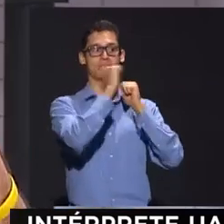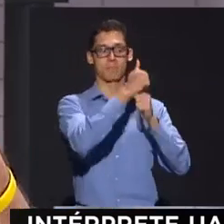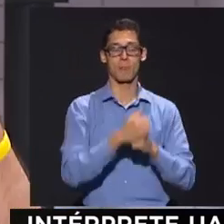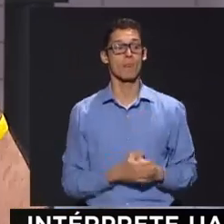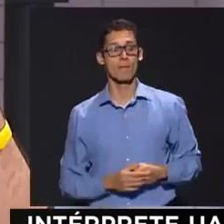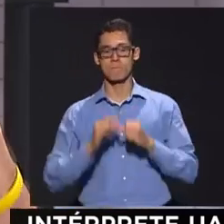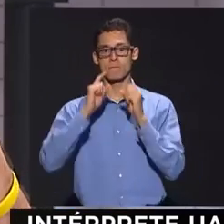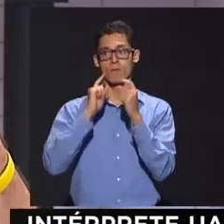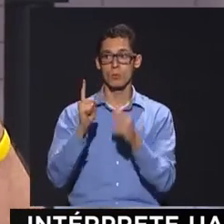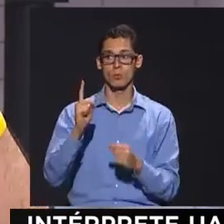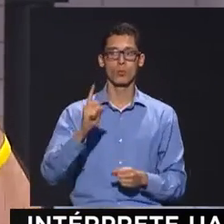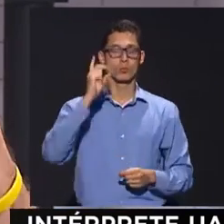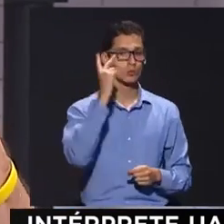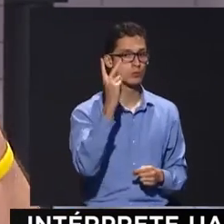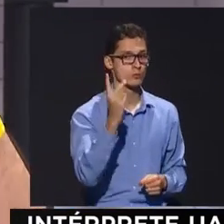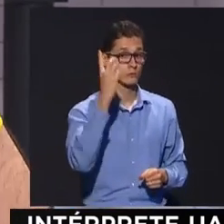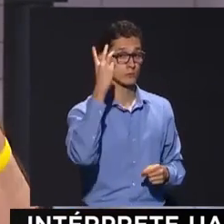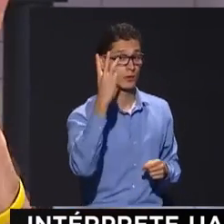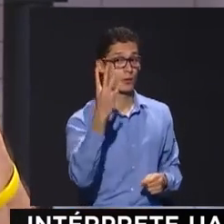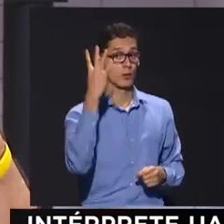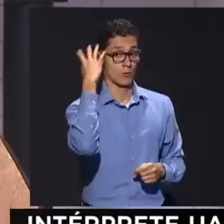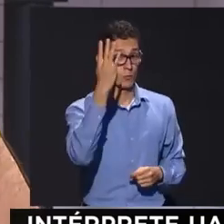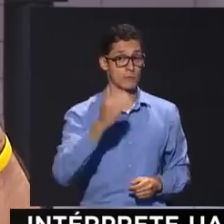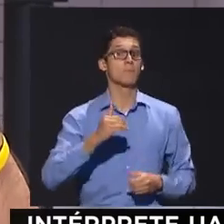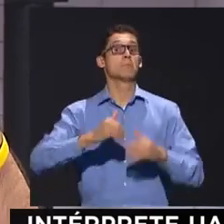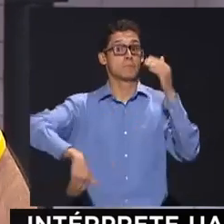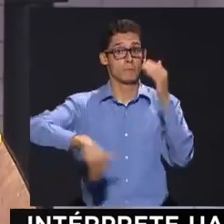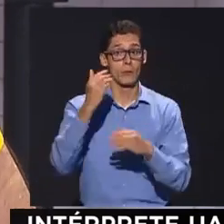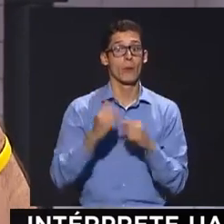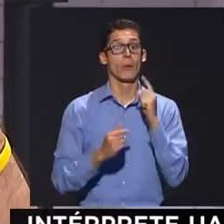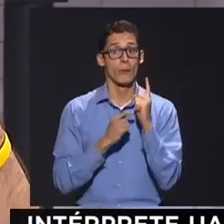1 2 4